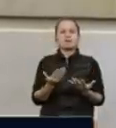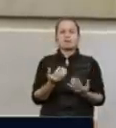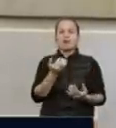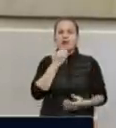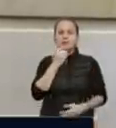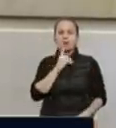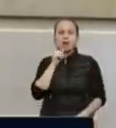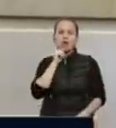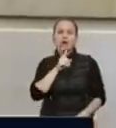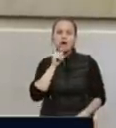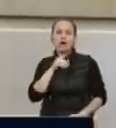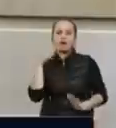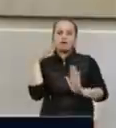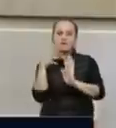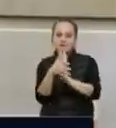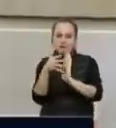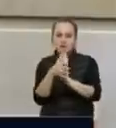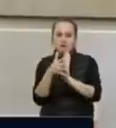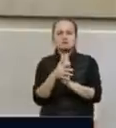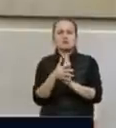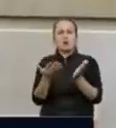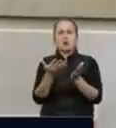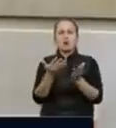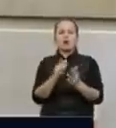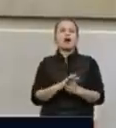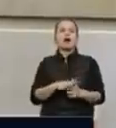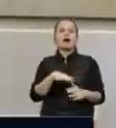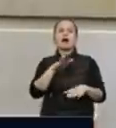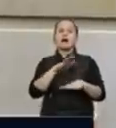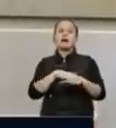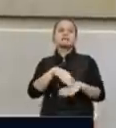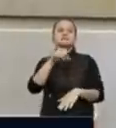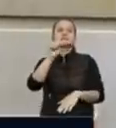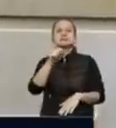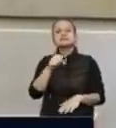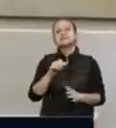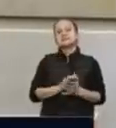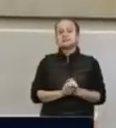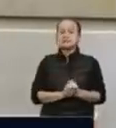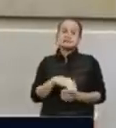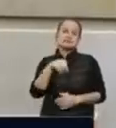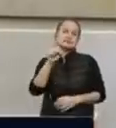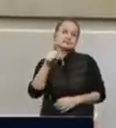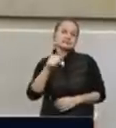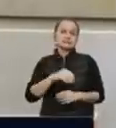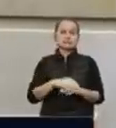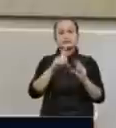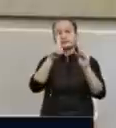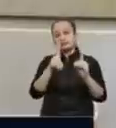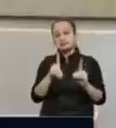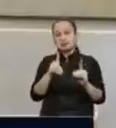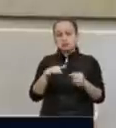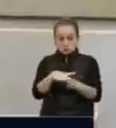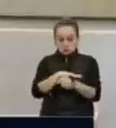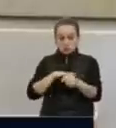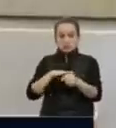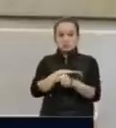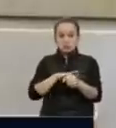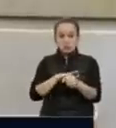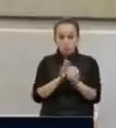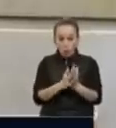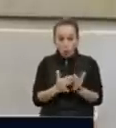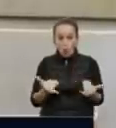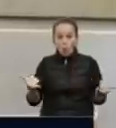decir mentiras, ni a tratar de justificar, aparentar en una situación que es en